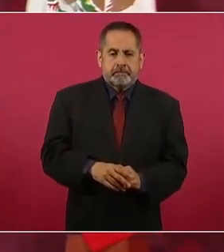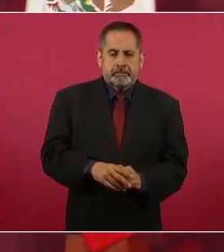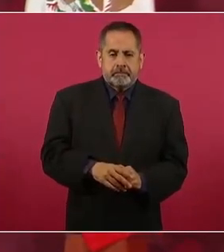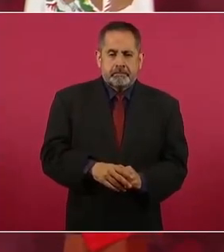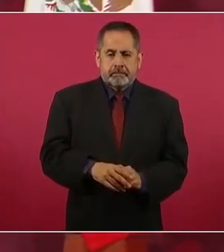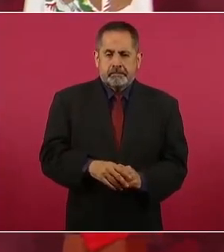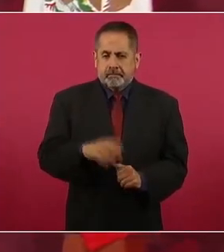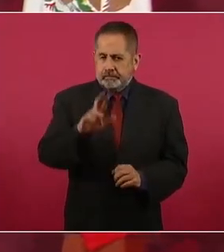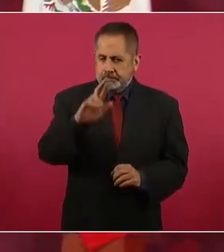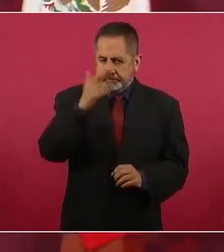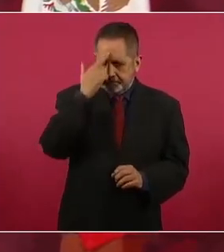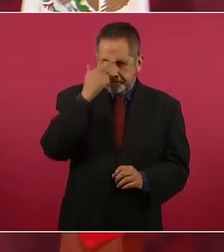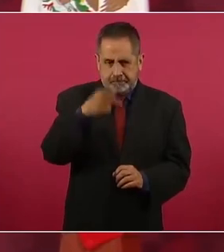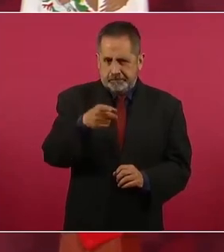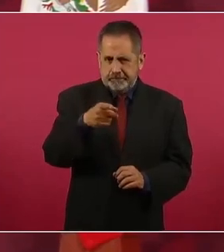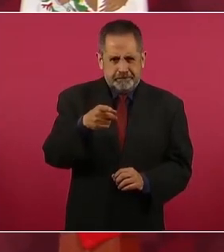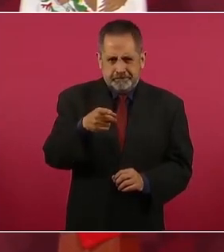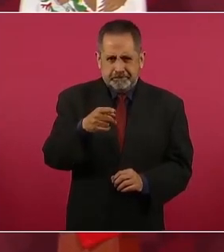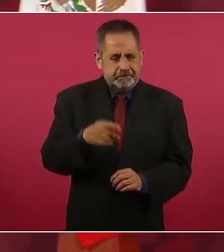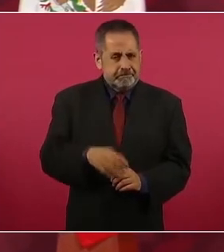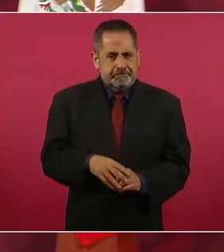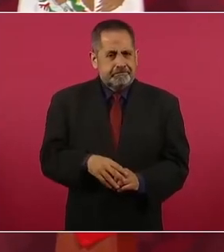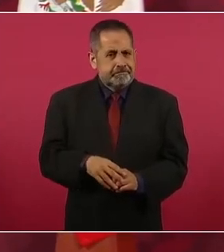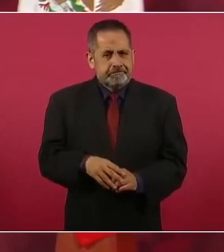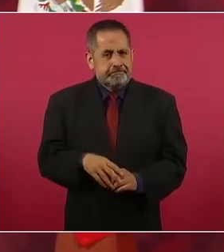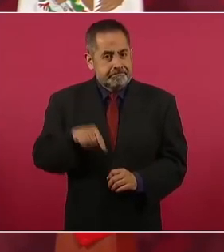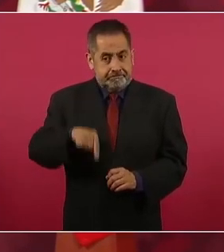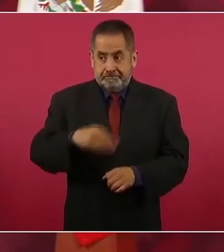Acuérdense que esta conferencia